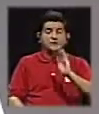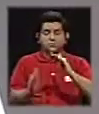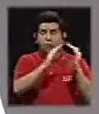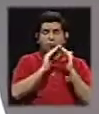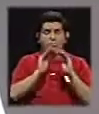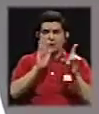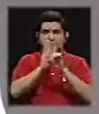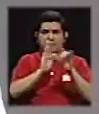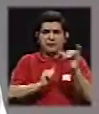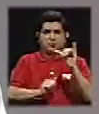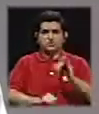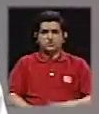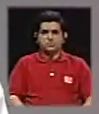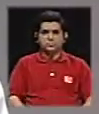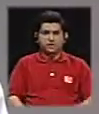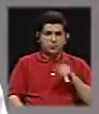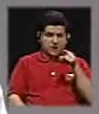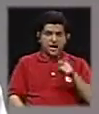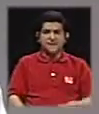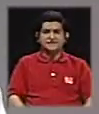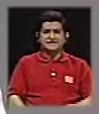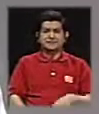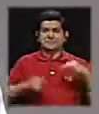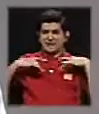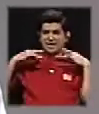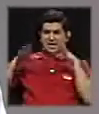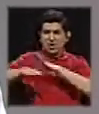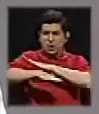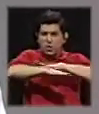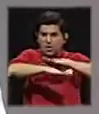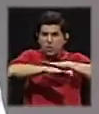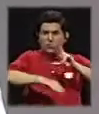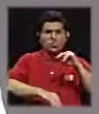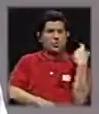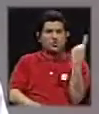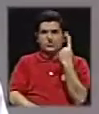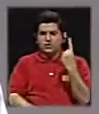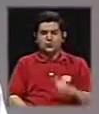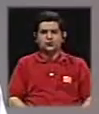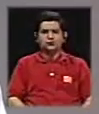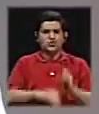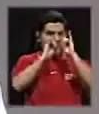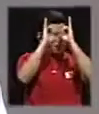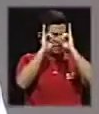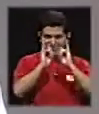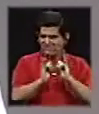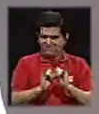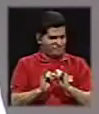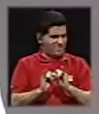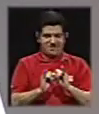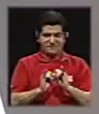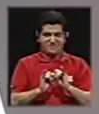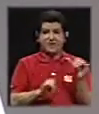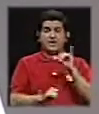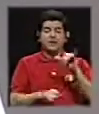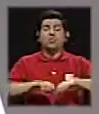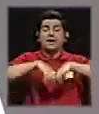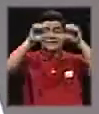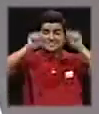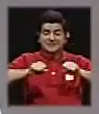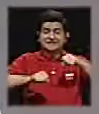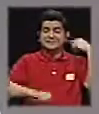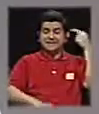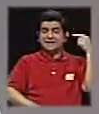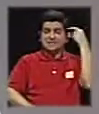comunidad. Entonces, es un racismo que no solamente es individual, sino que además el sistema y el